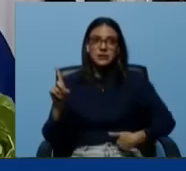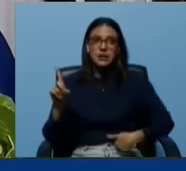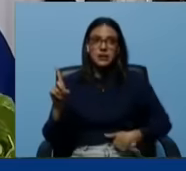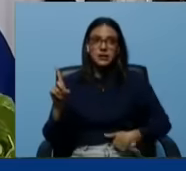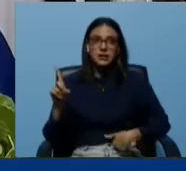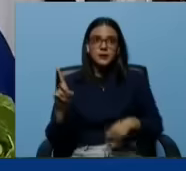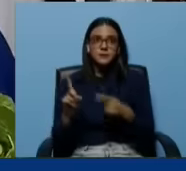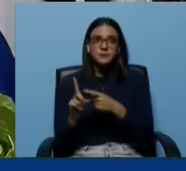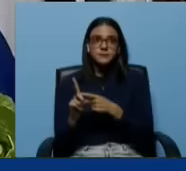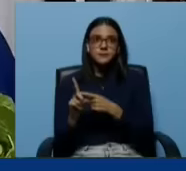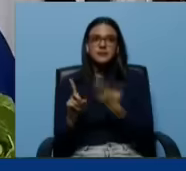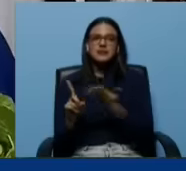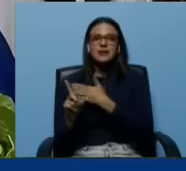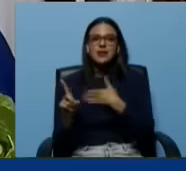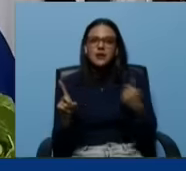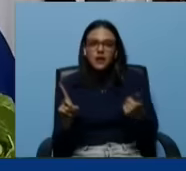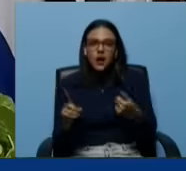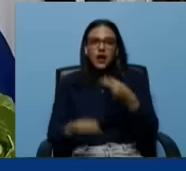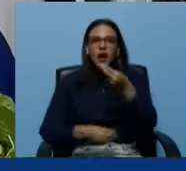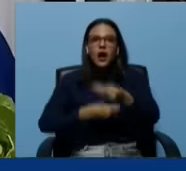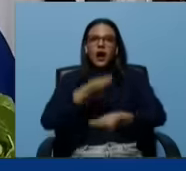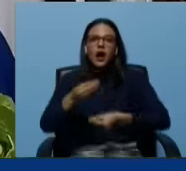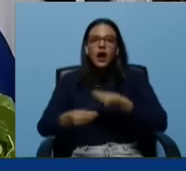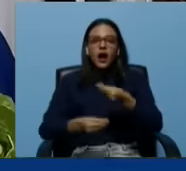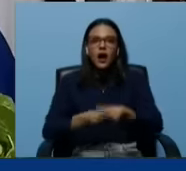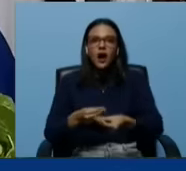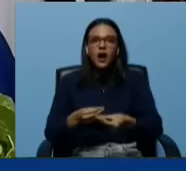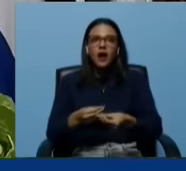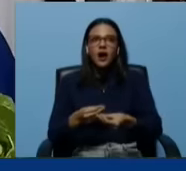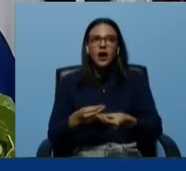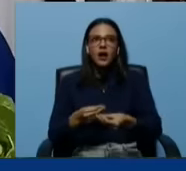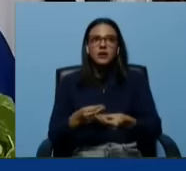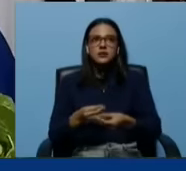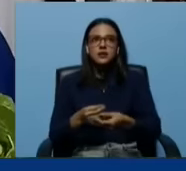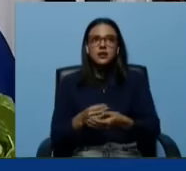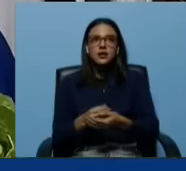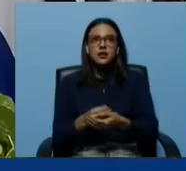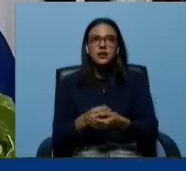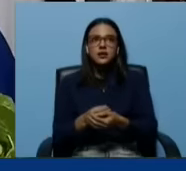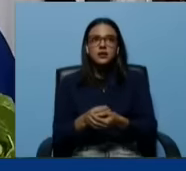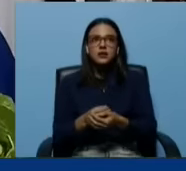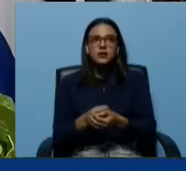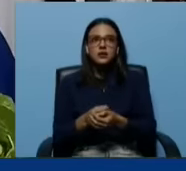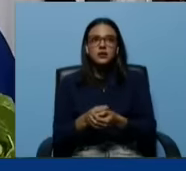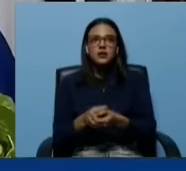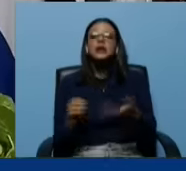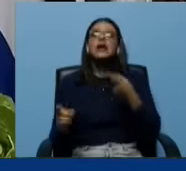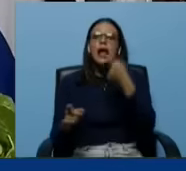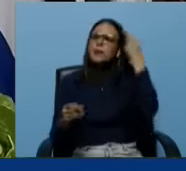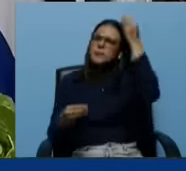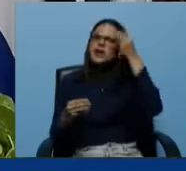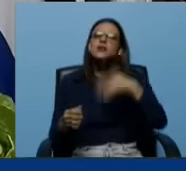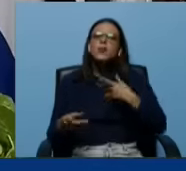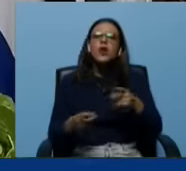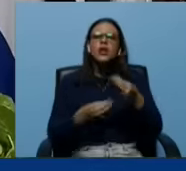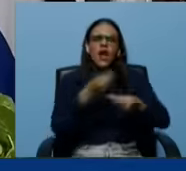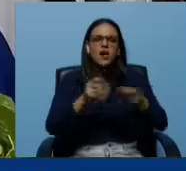quiere hacer lo que nos propone Ralph, que cree que eso se puede resolver